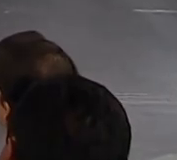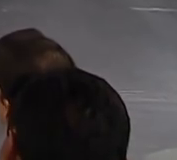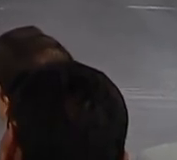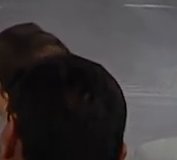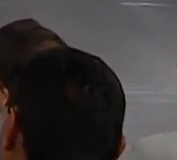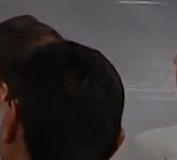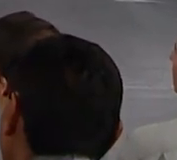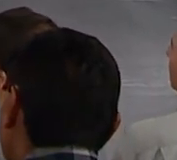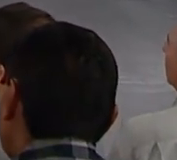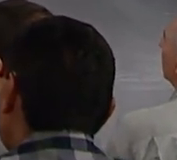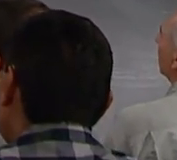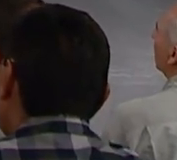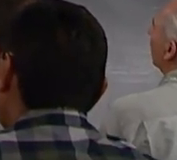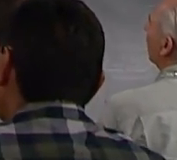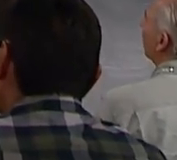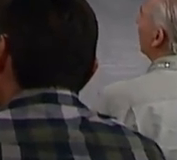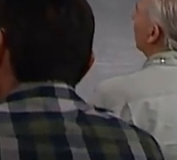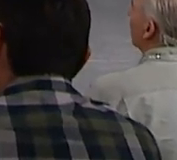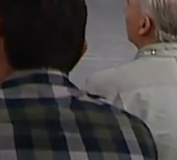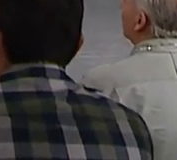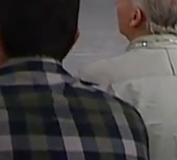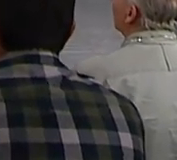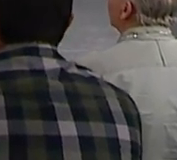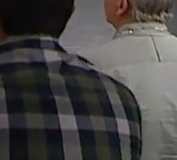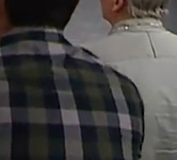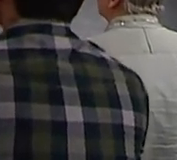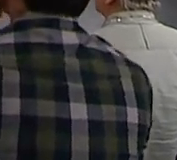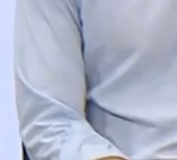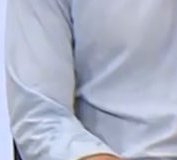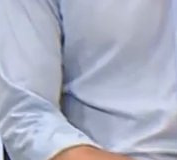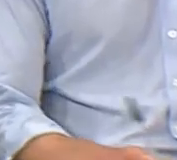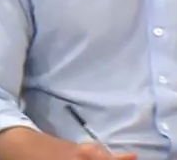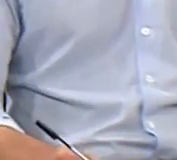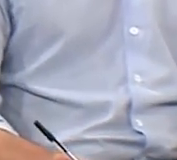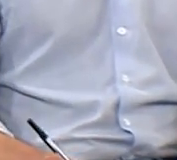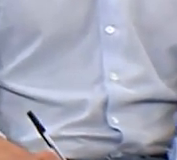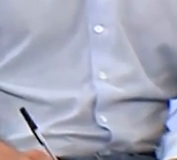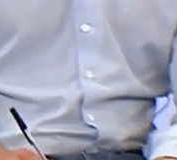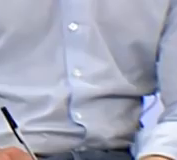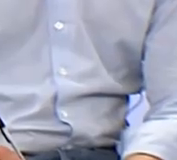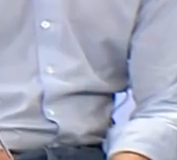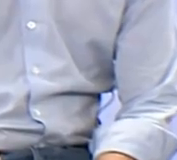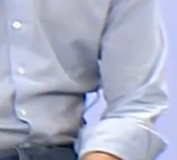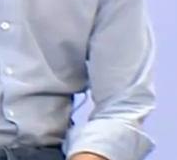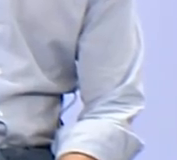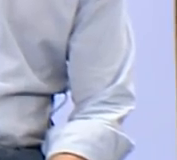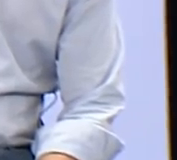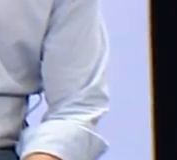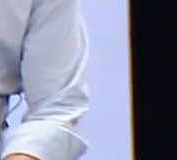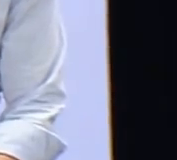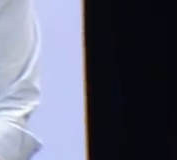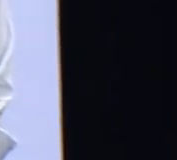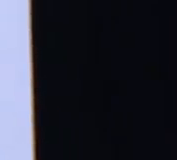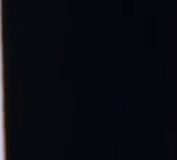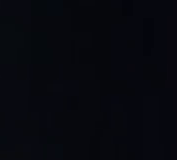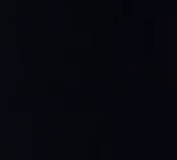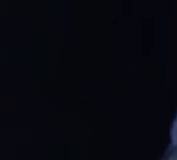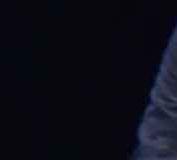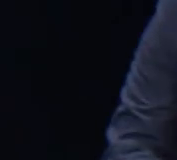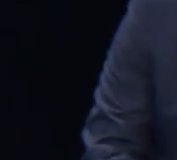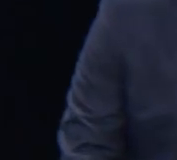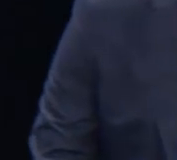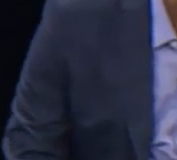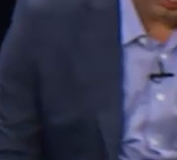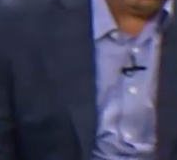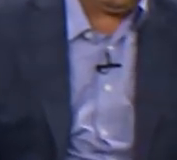a que medellín crezca con la vocación económica clara es decir tener claridad hacia donde debemos avanzar que tengamos la articulación con la